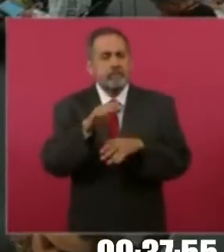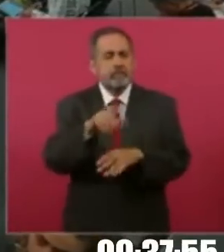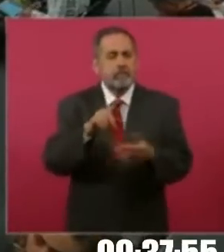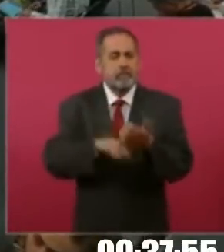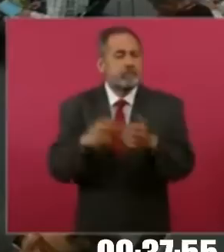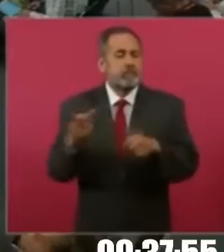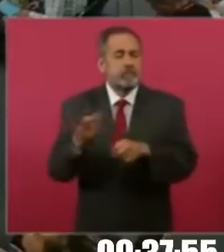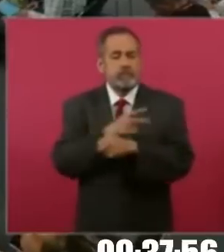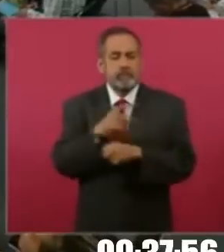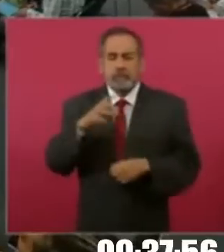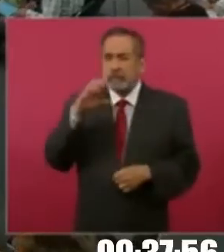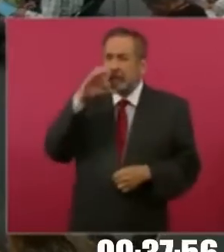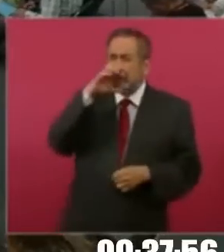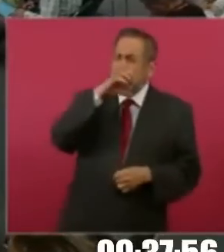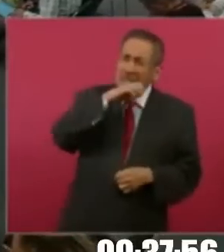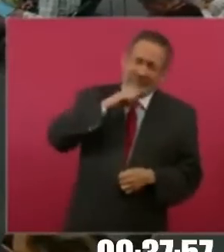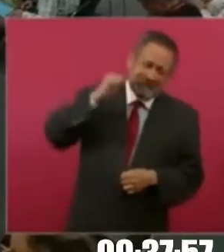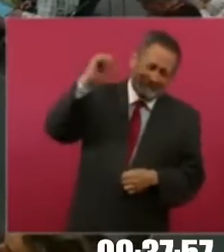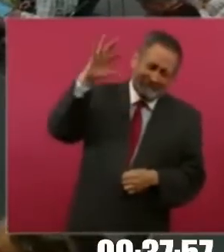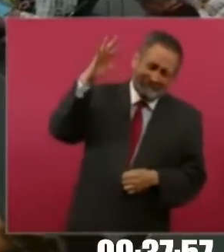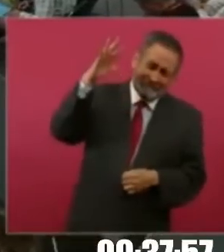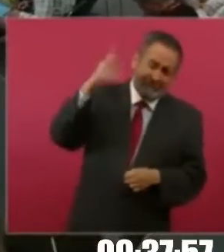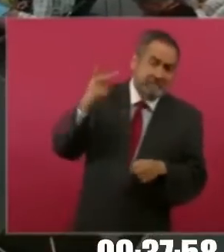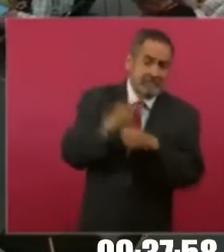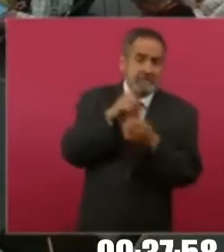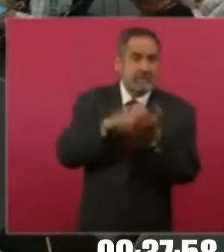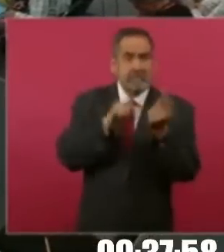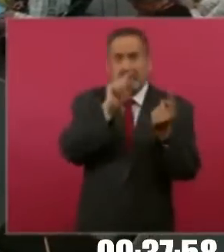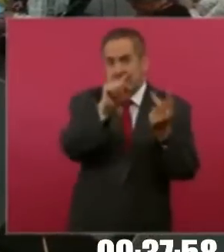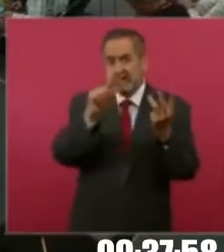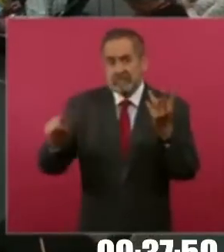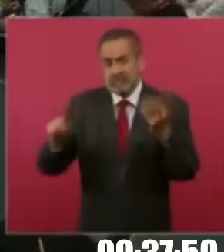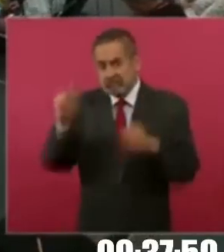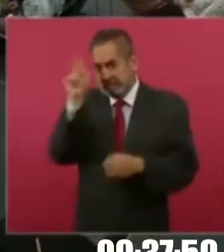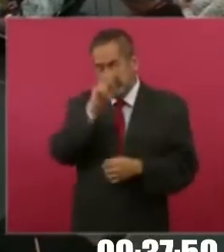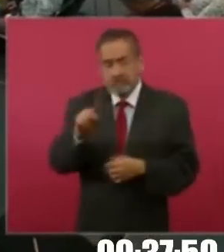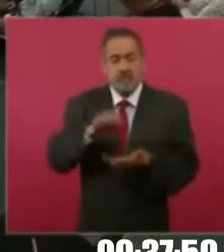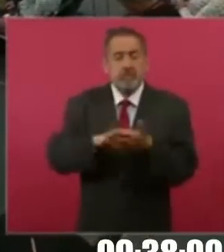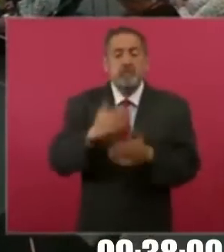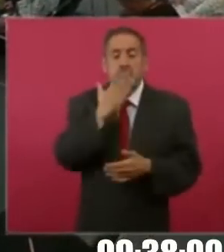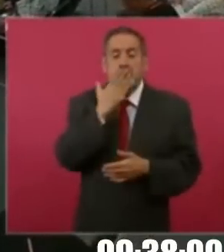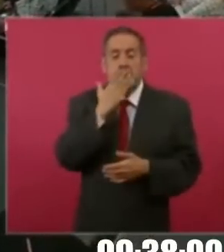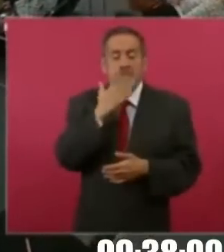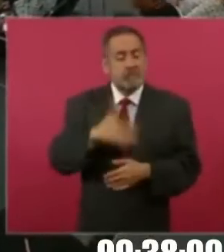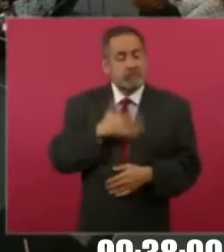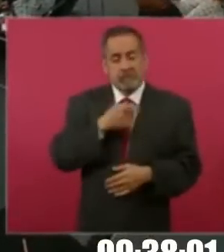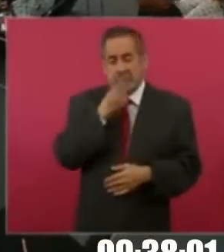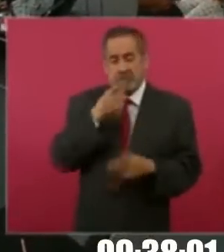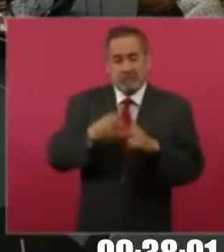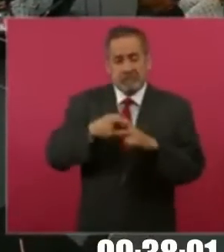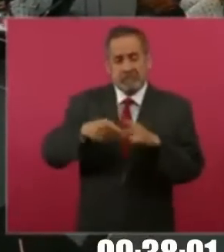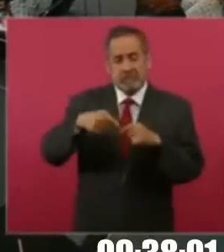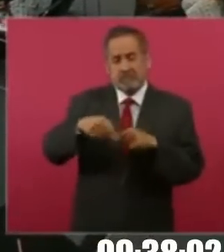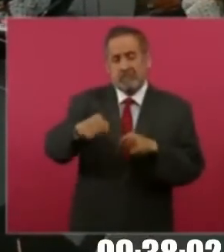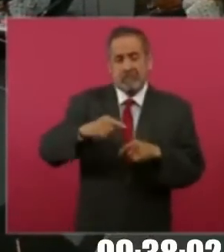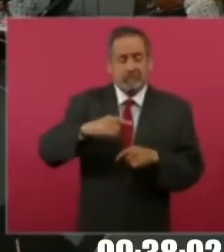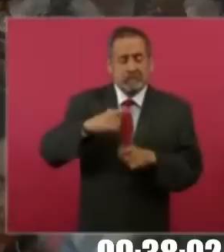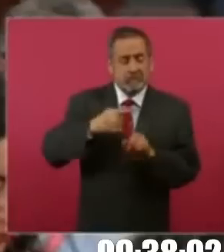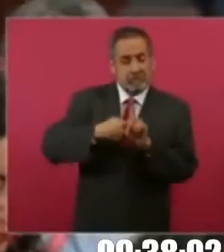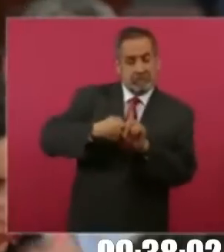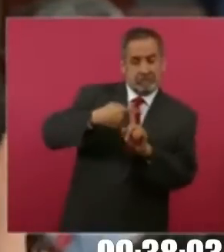de esta ola de calor que estamos viviendo en Sonora por ejemplo hay proyecciones que estiman que la temperatura